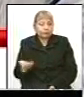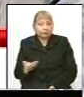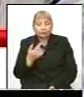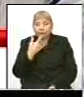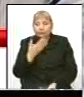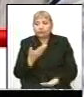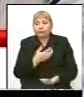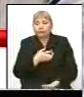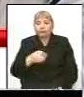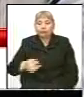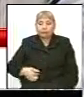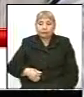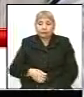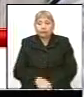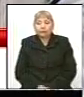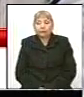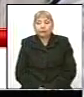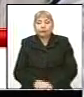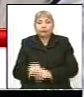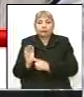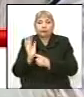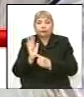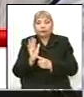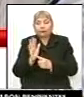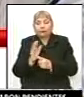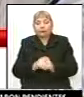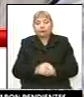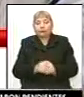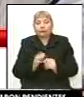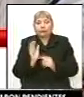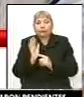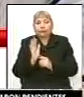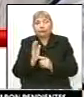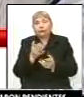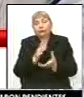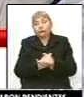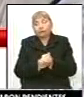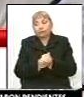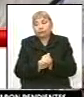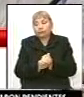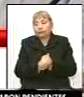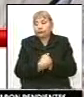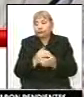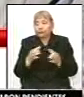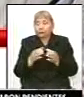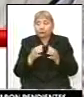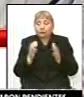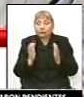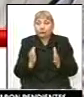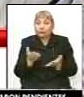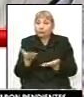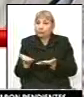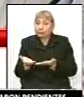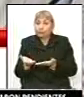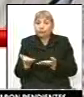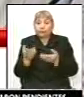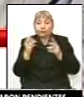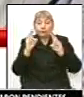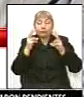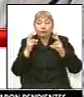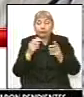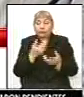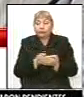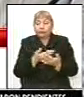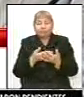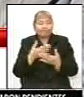lo que queremos presentar, señalando, colegas congresistas, que este es un tema que ayudaría